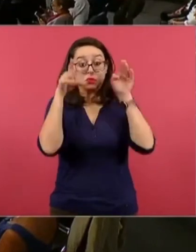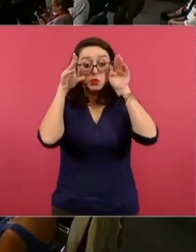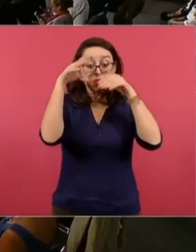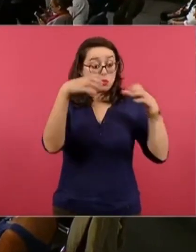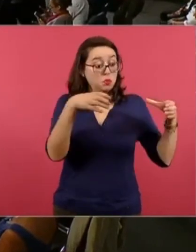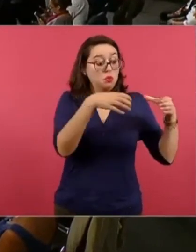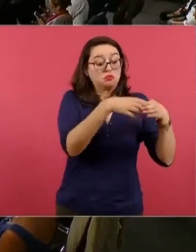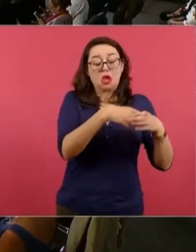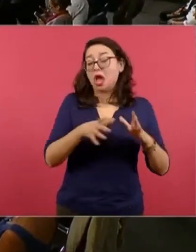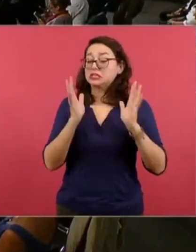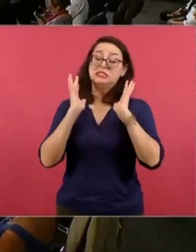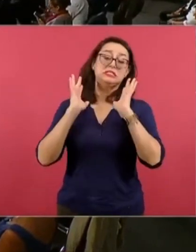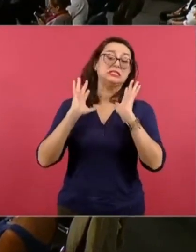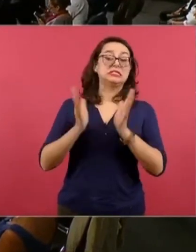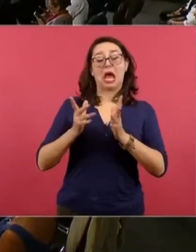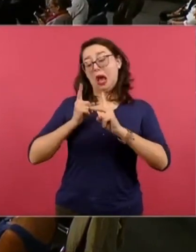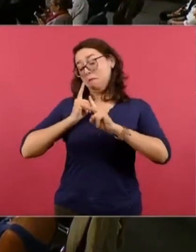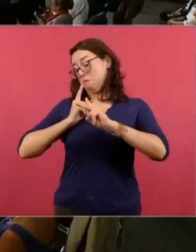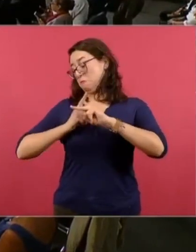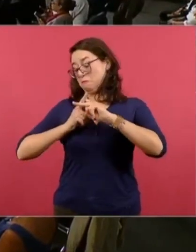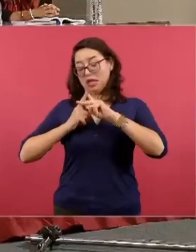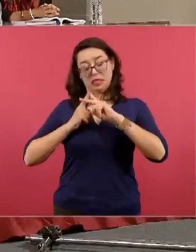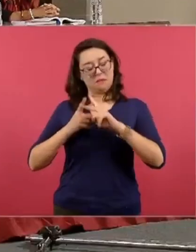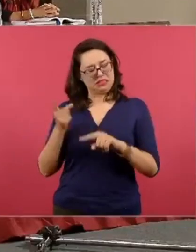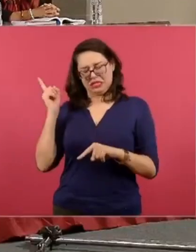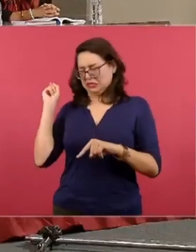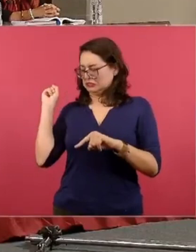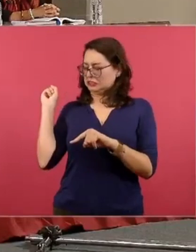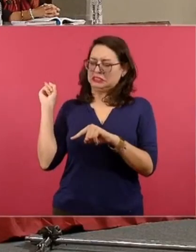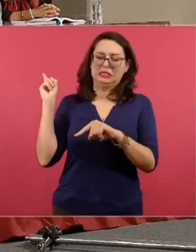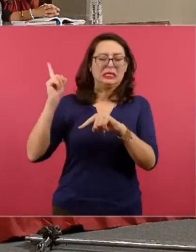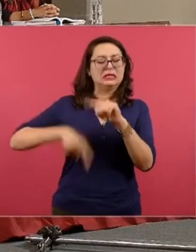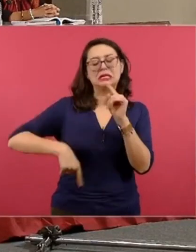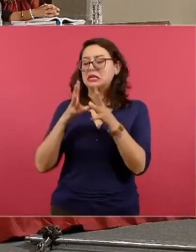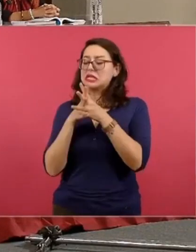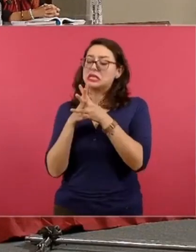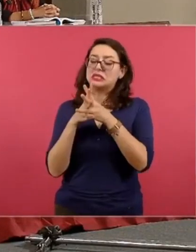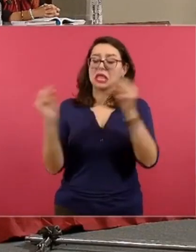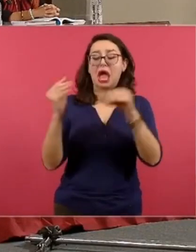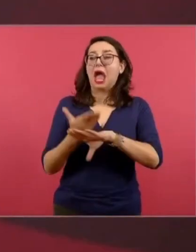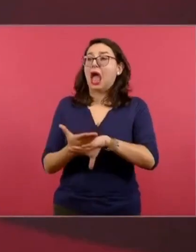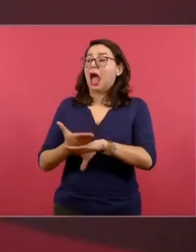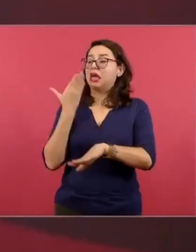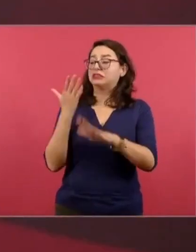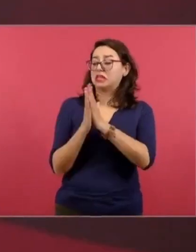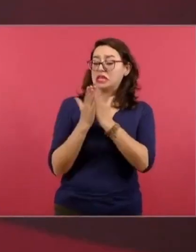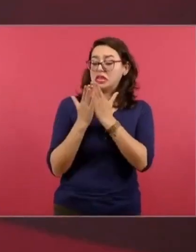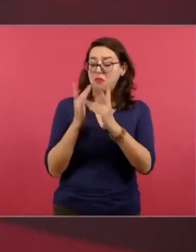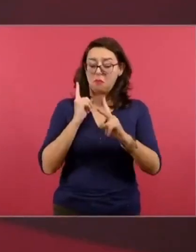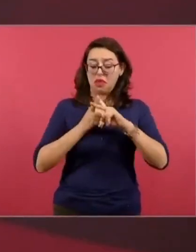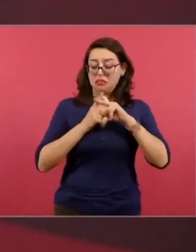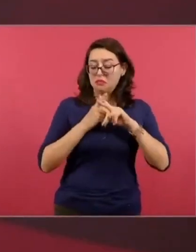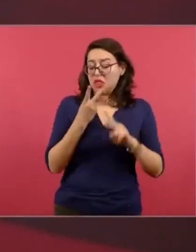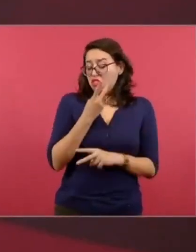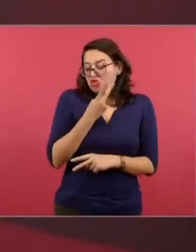conservadores. Y dicen, es que pasamos de un libro de 201 páginas de matemáticas a ahora uno que tiene un poco más